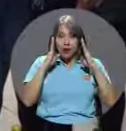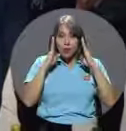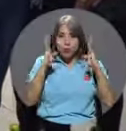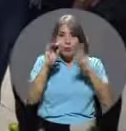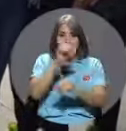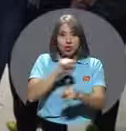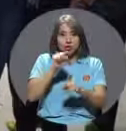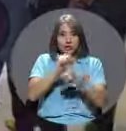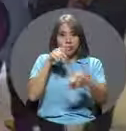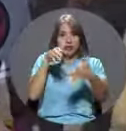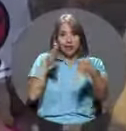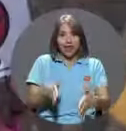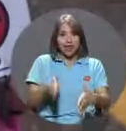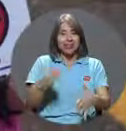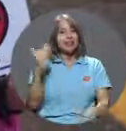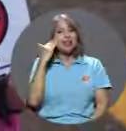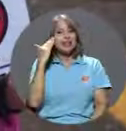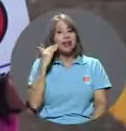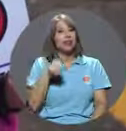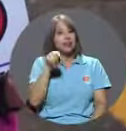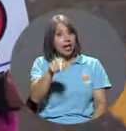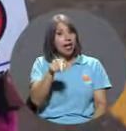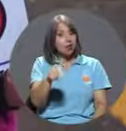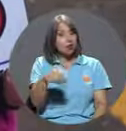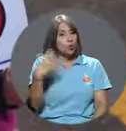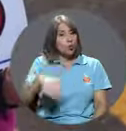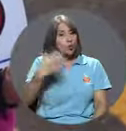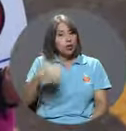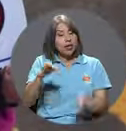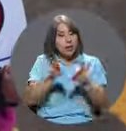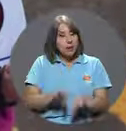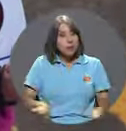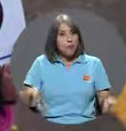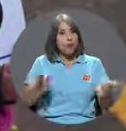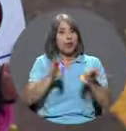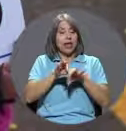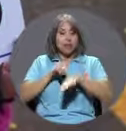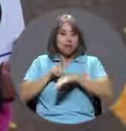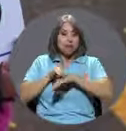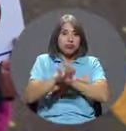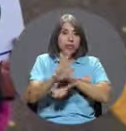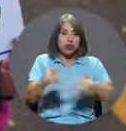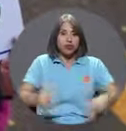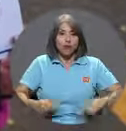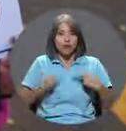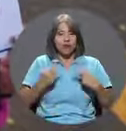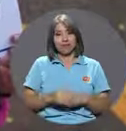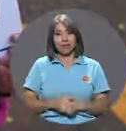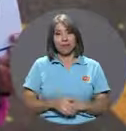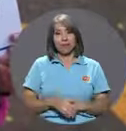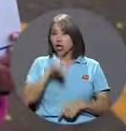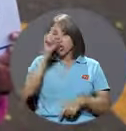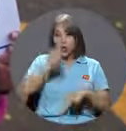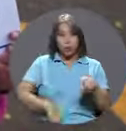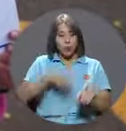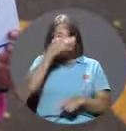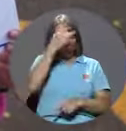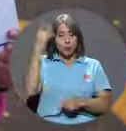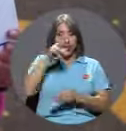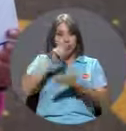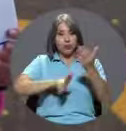los estudiantes, porque sabemos que eso tiene una repercusión muy importante para él en su vida. No podemos olvidar tampoco que